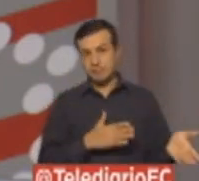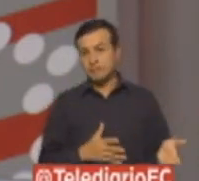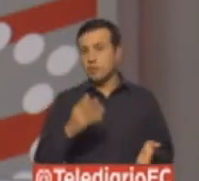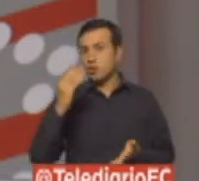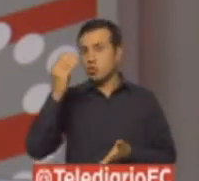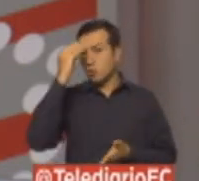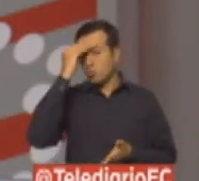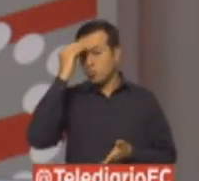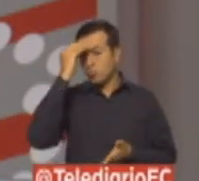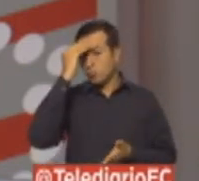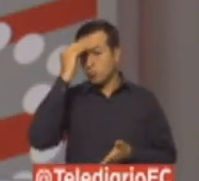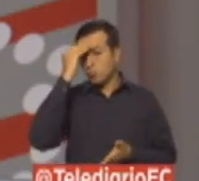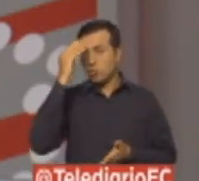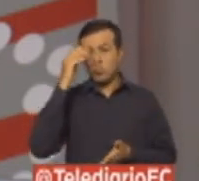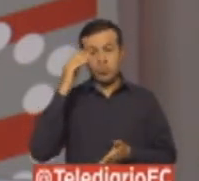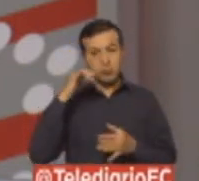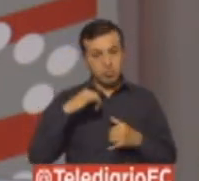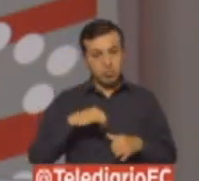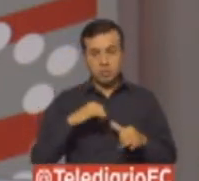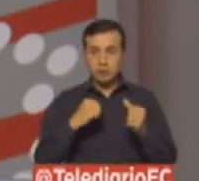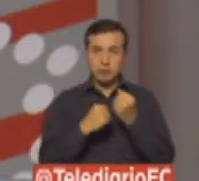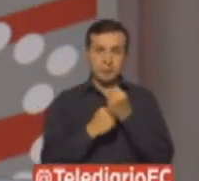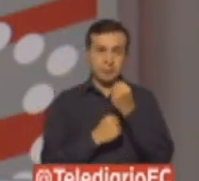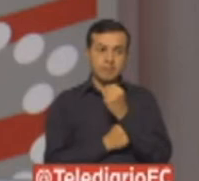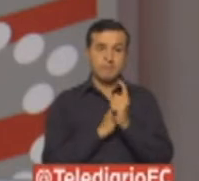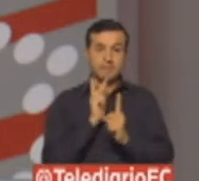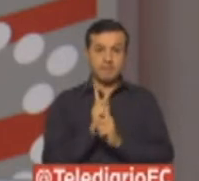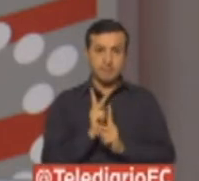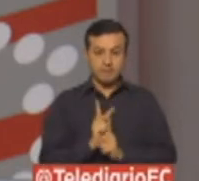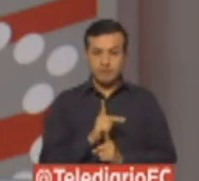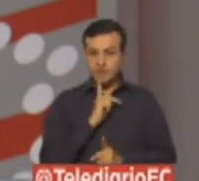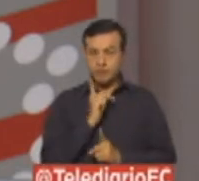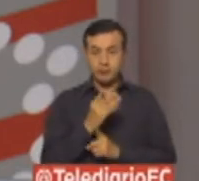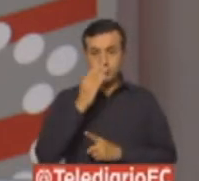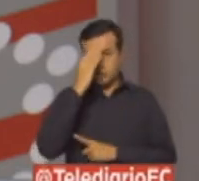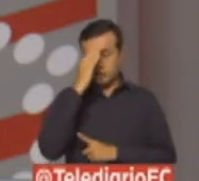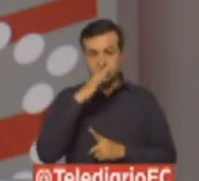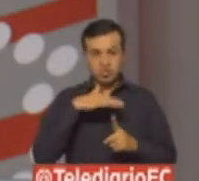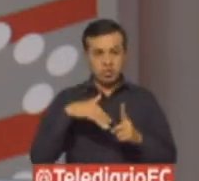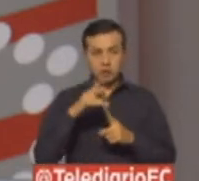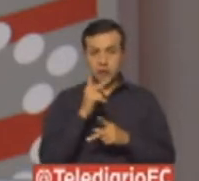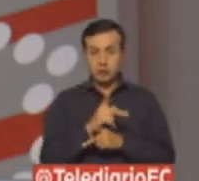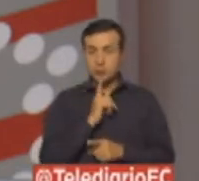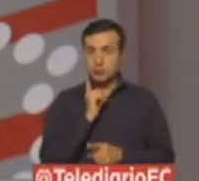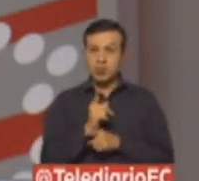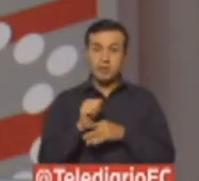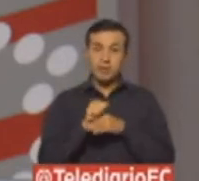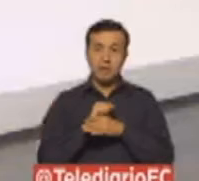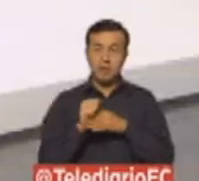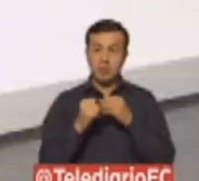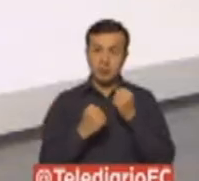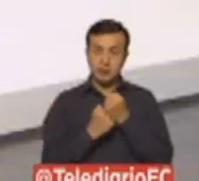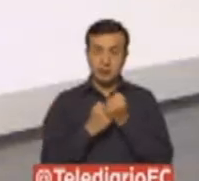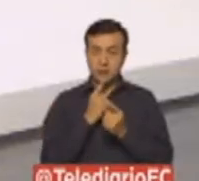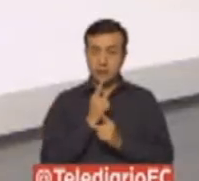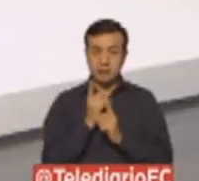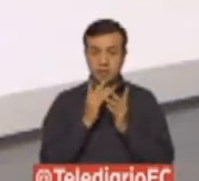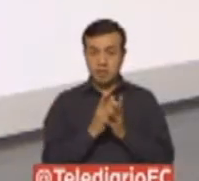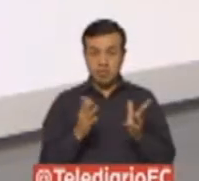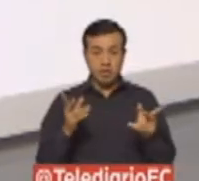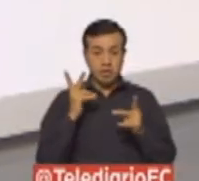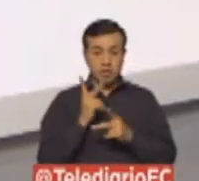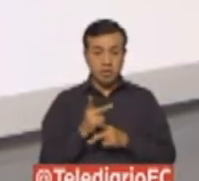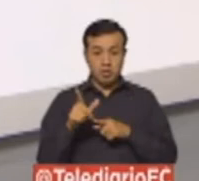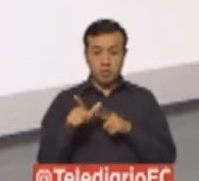educación hacia la sostenibilidad con elementos de educación ambiental pero también de prácticas sostenibles de la